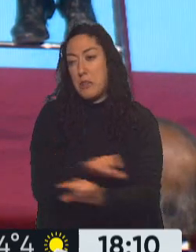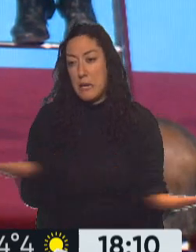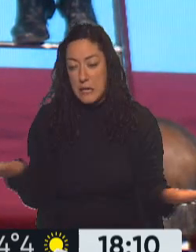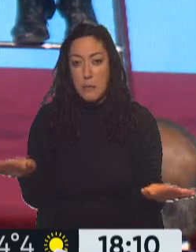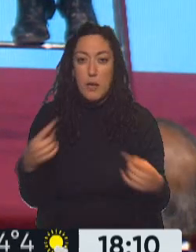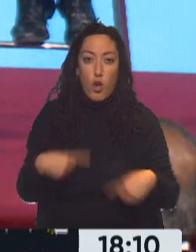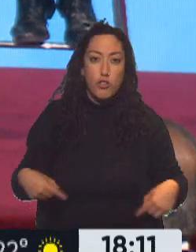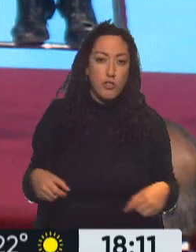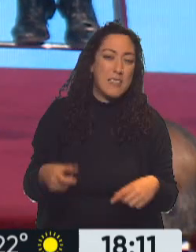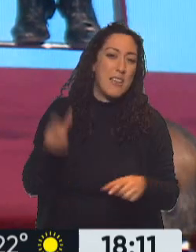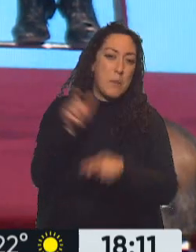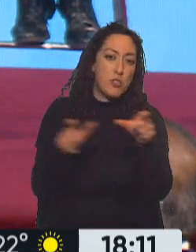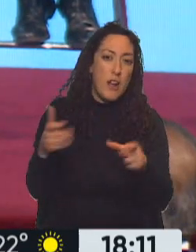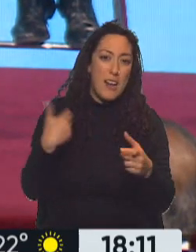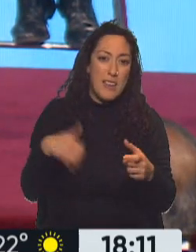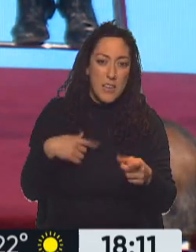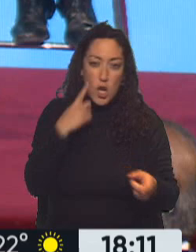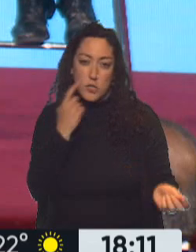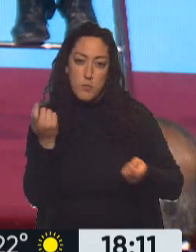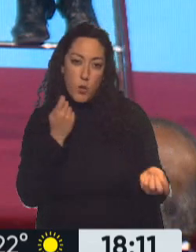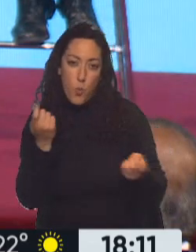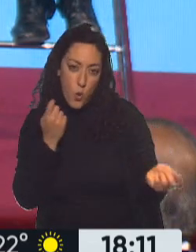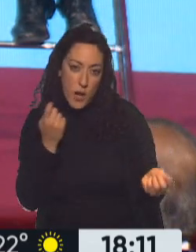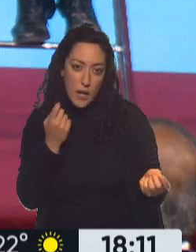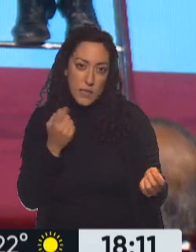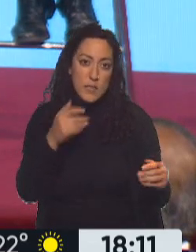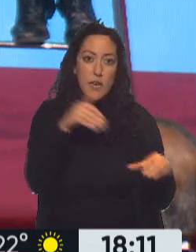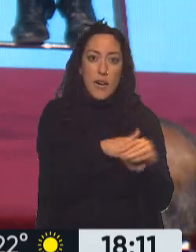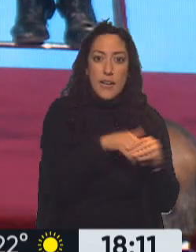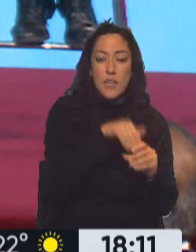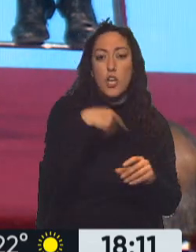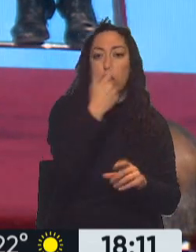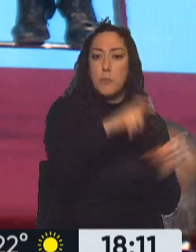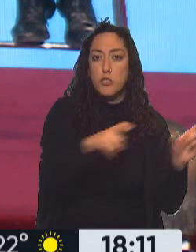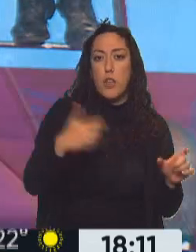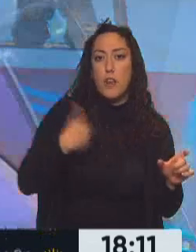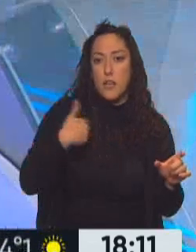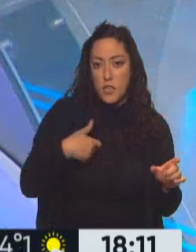de aquellos argentinos que especulan contra el ahorro de los argentinos.